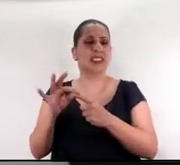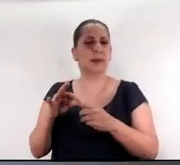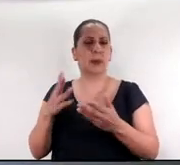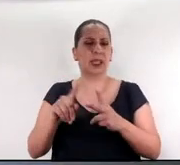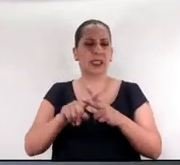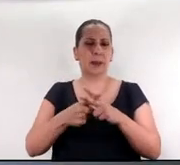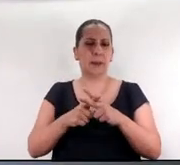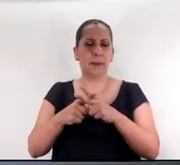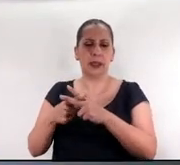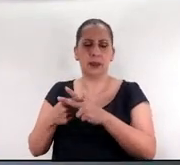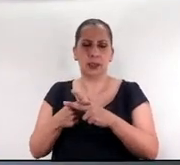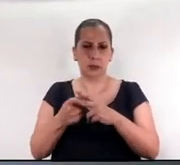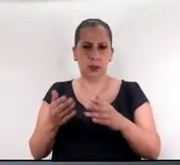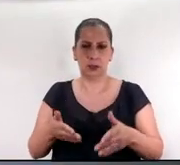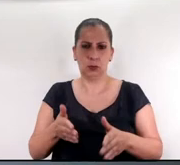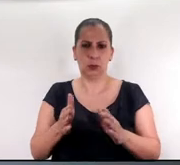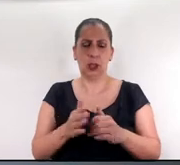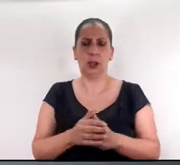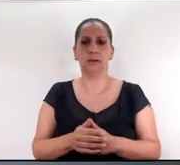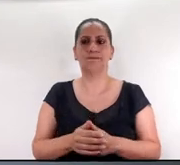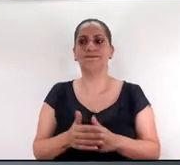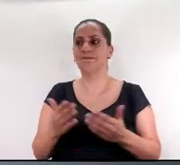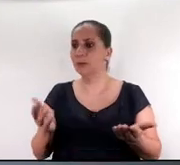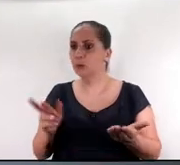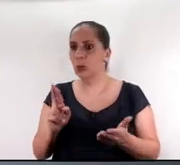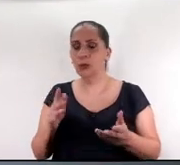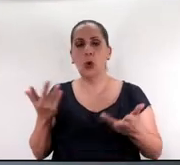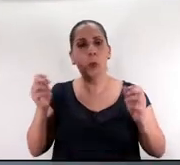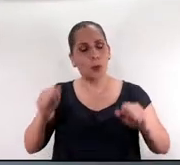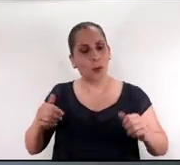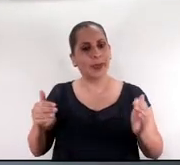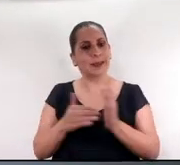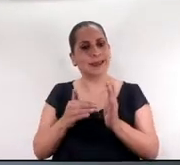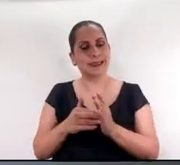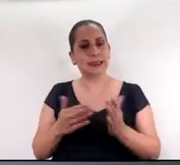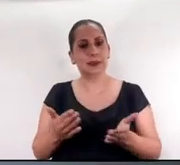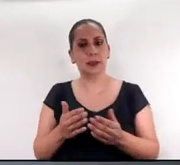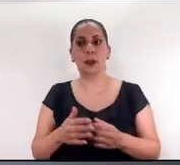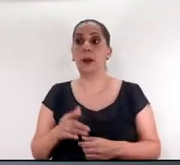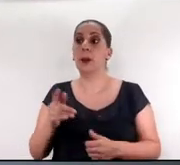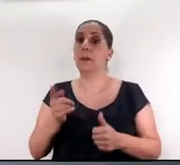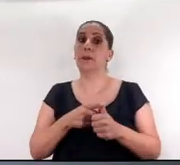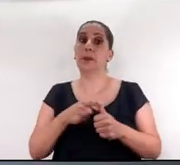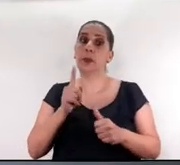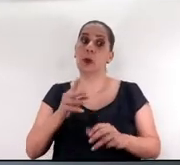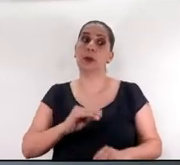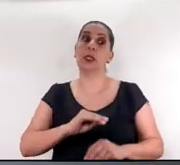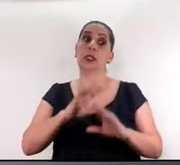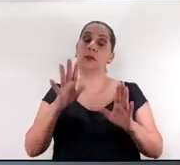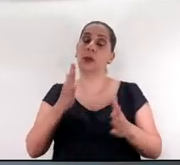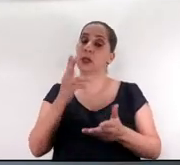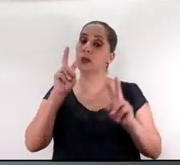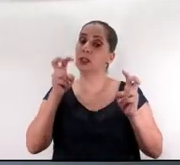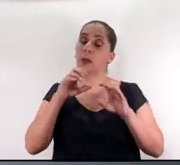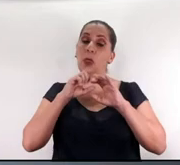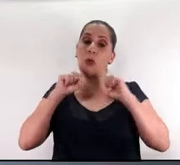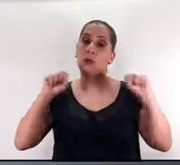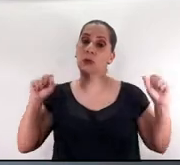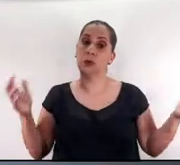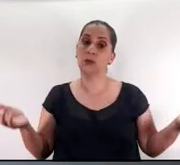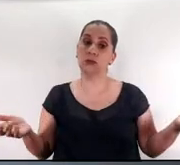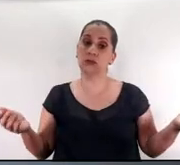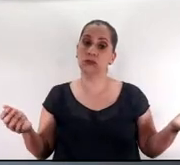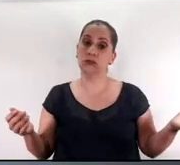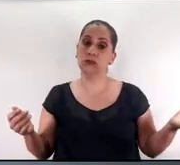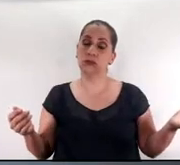Rodolfo. ¿Cómo reanimar esa inversión? Bueno, lo primero es ser transparente en el tema de la corrupción.